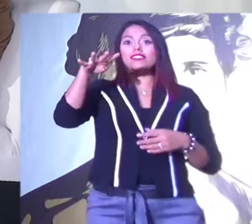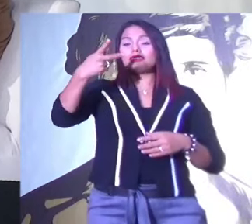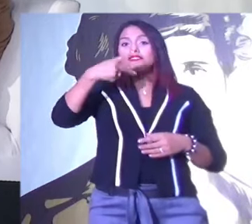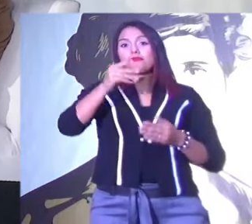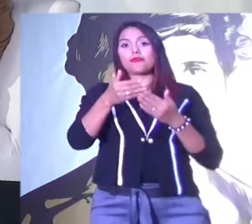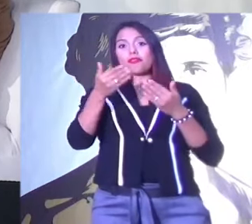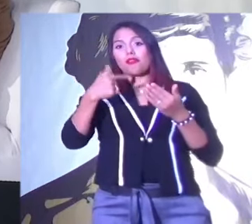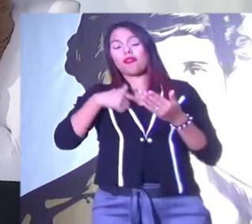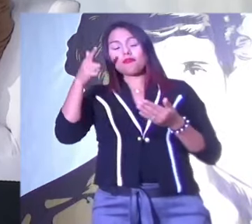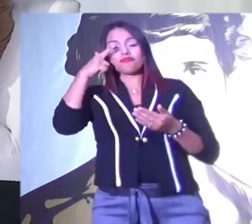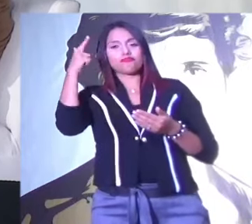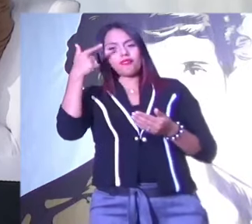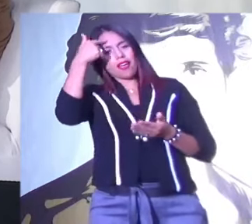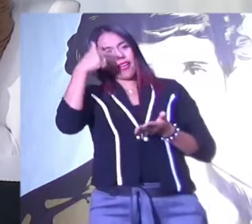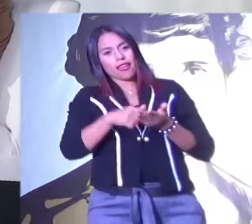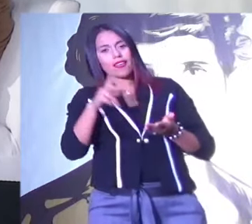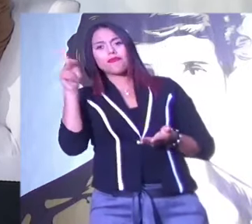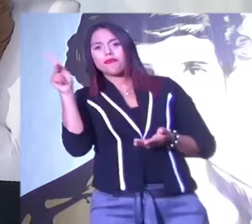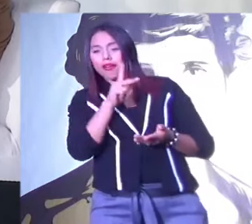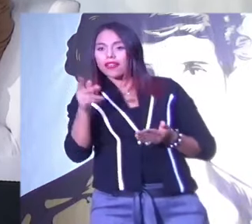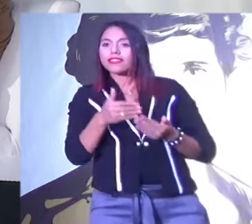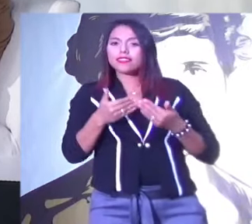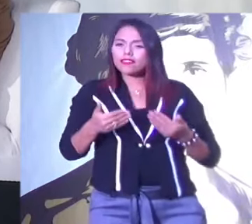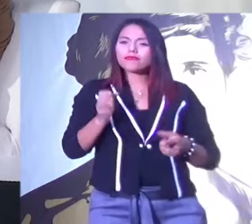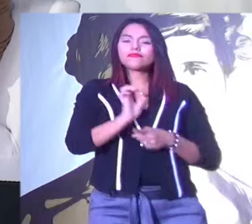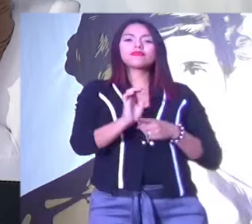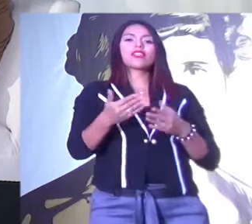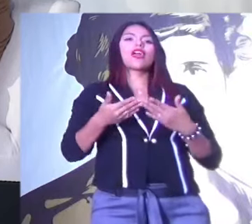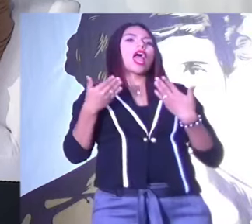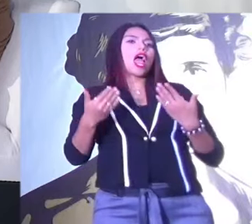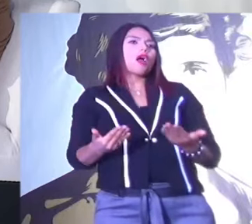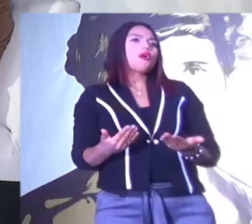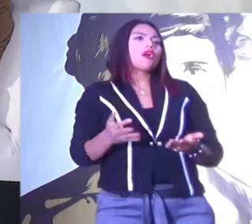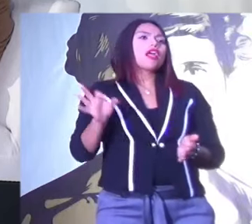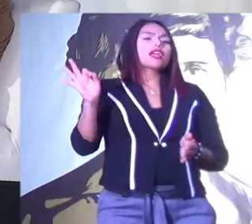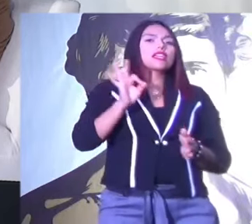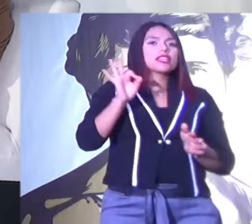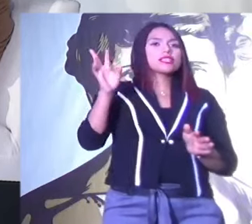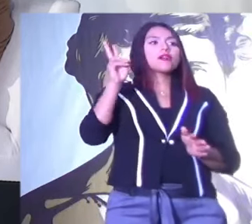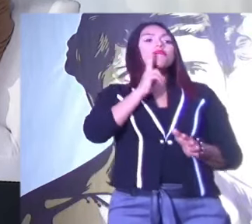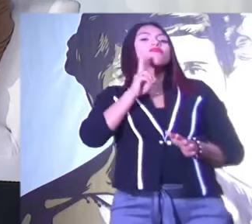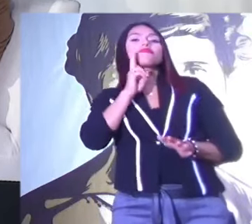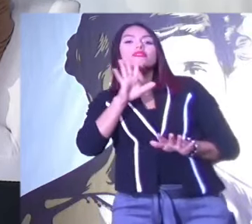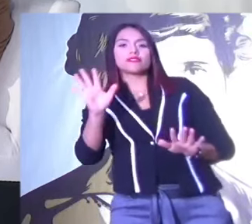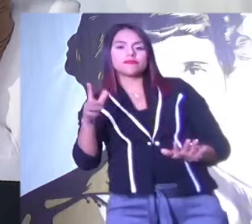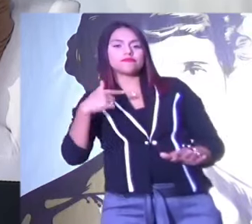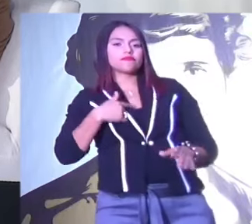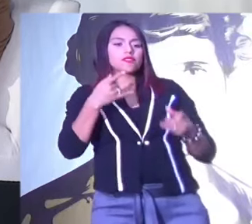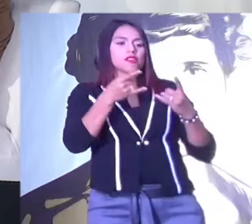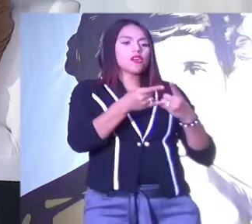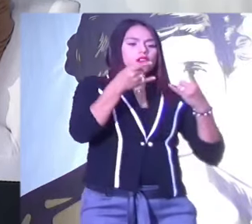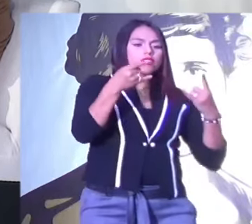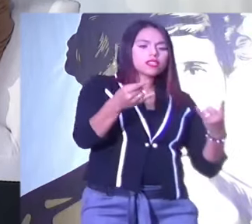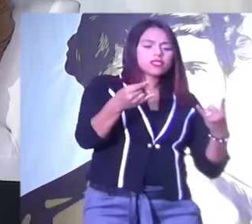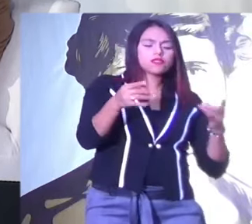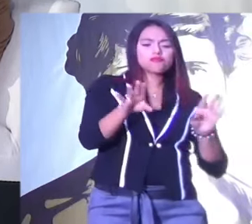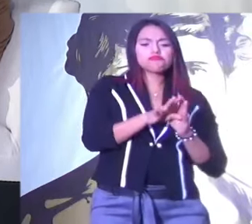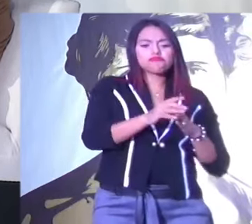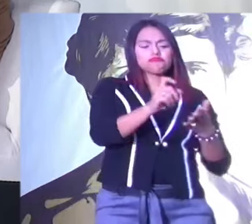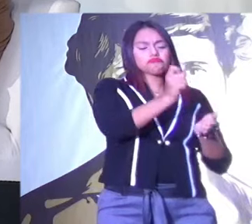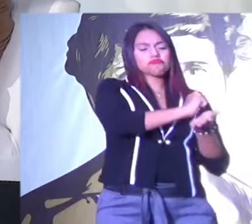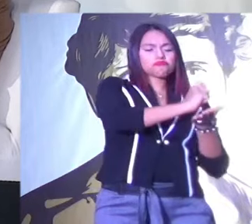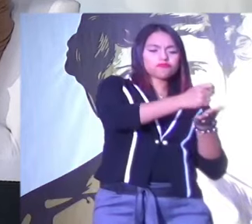actual. Entonces lo que digo, voy a hacer este experimento. A mí me gusta experimentar mucho, ¿no? Entonces empecé con el cuento como plantilla.